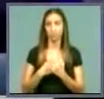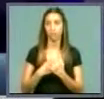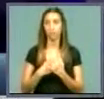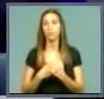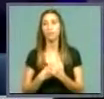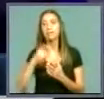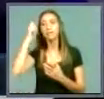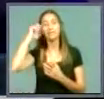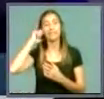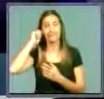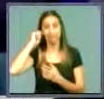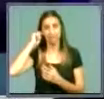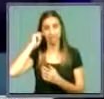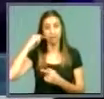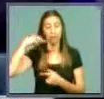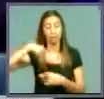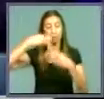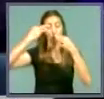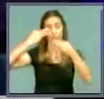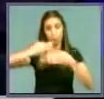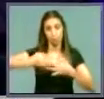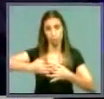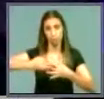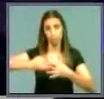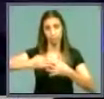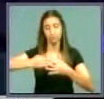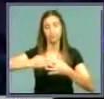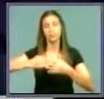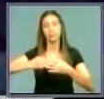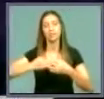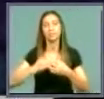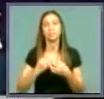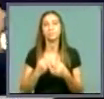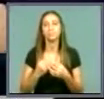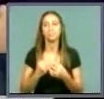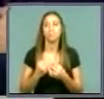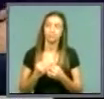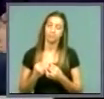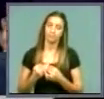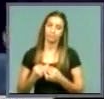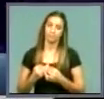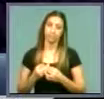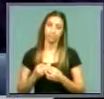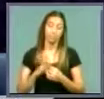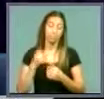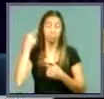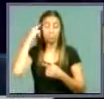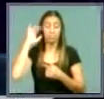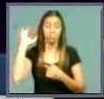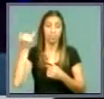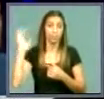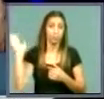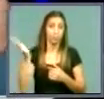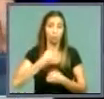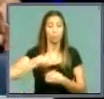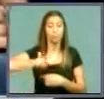precisamente por estos 30 años que cumplimos en este estado que es el mejor para que una